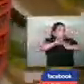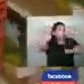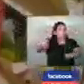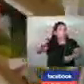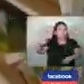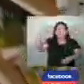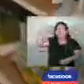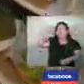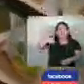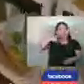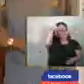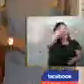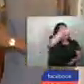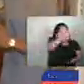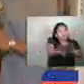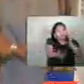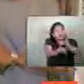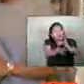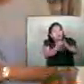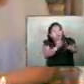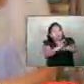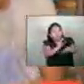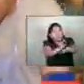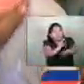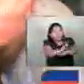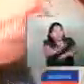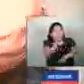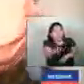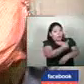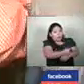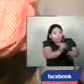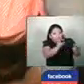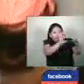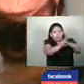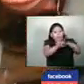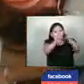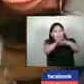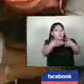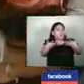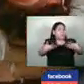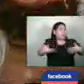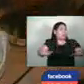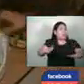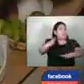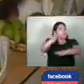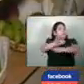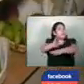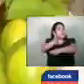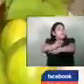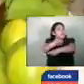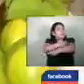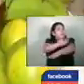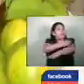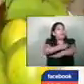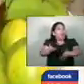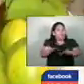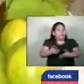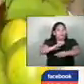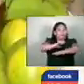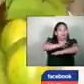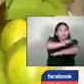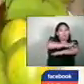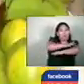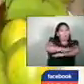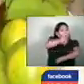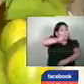brindan hasta asistencia técnica que beneficia a los productores asociados, que han logrado salir adelante cultivando los 12